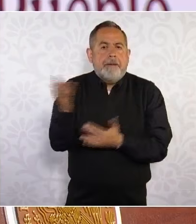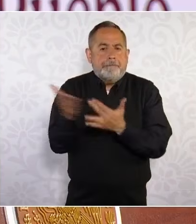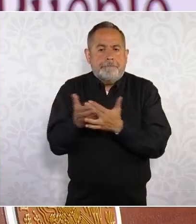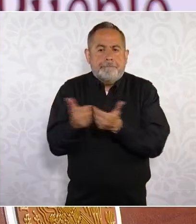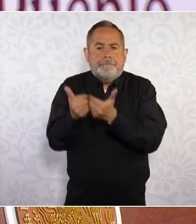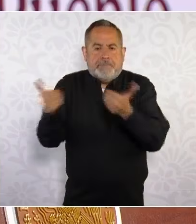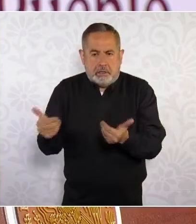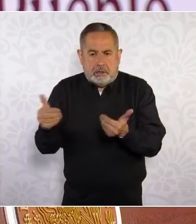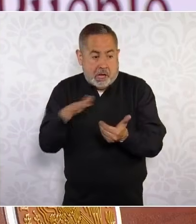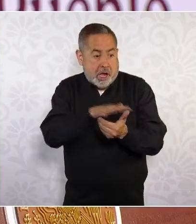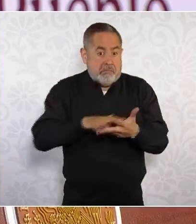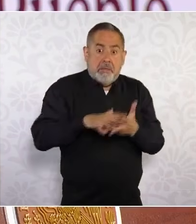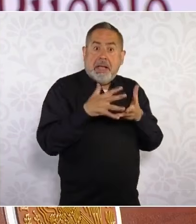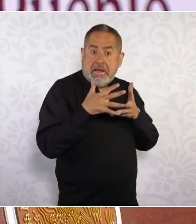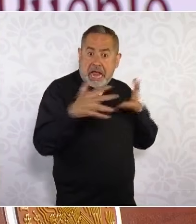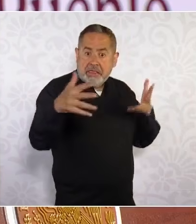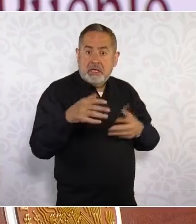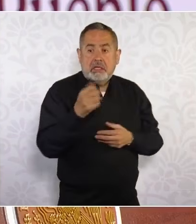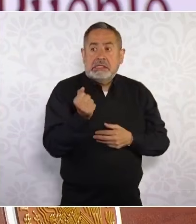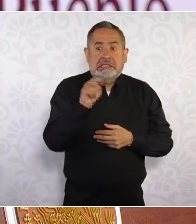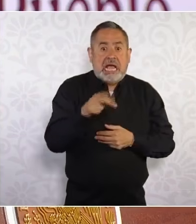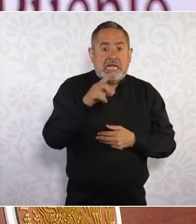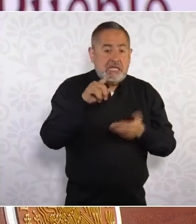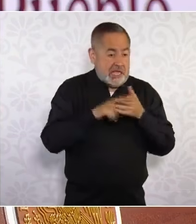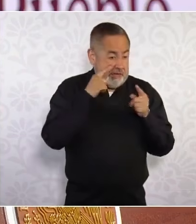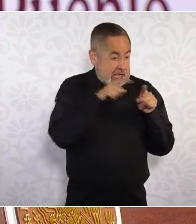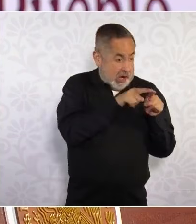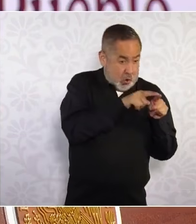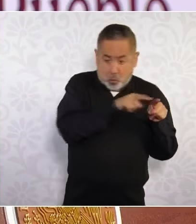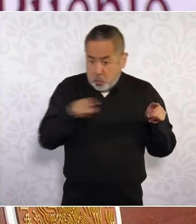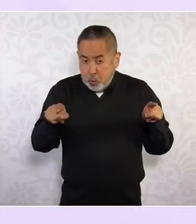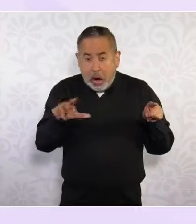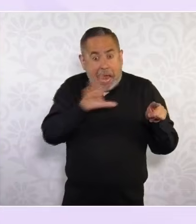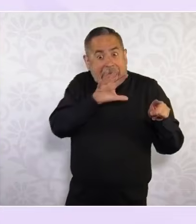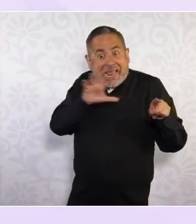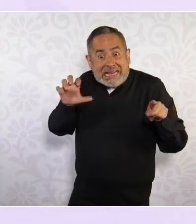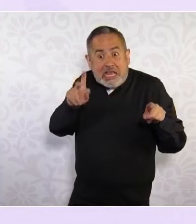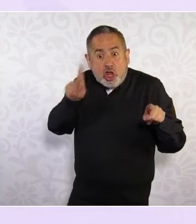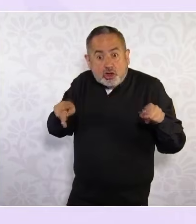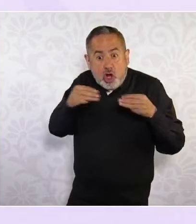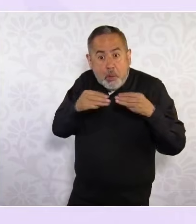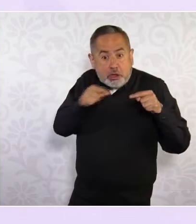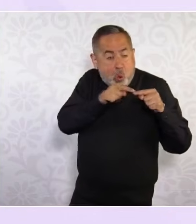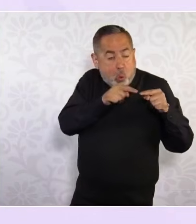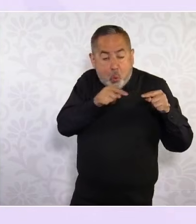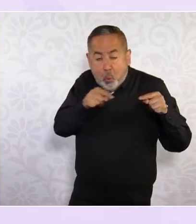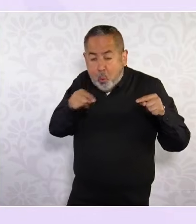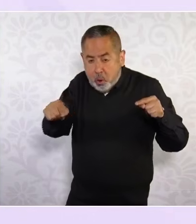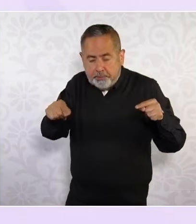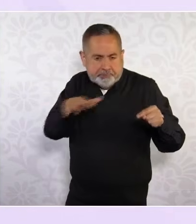muy grande. Solo por decirles, de una punta a otra punta son 500 kilómetros.